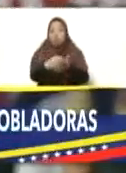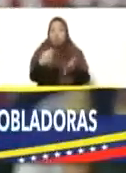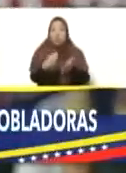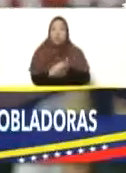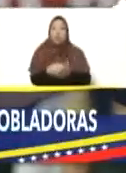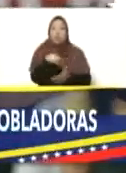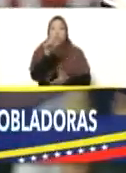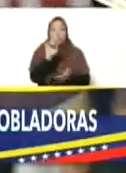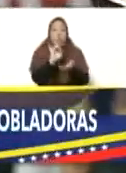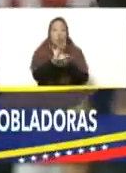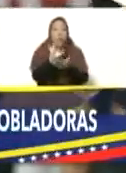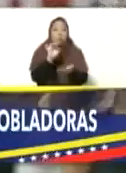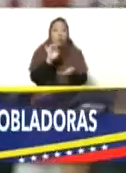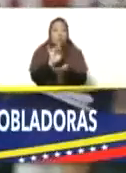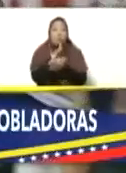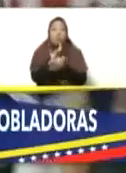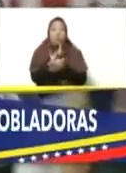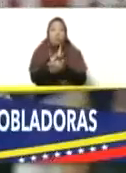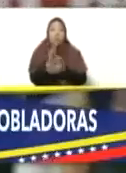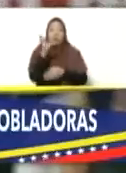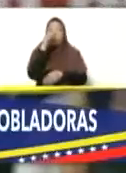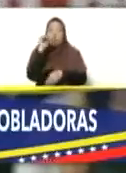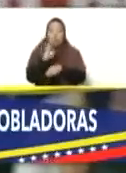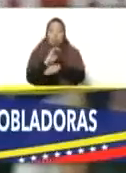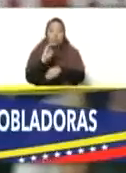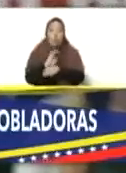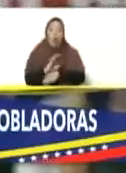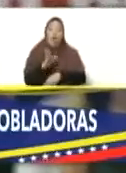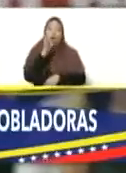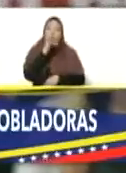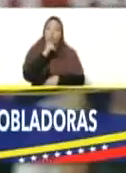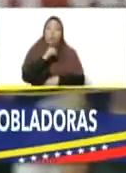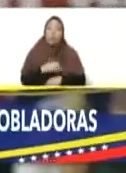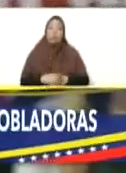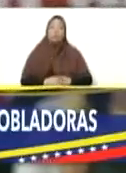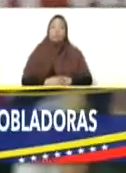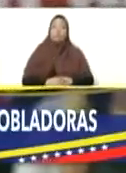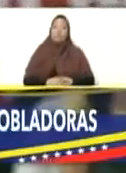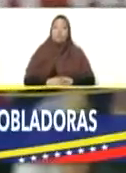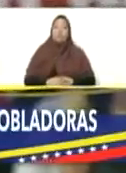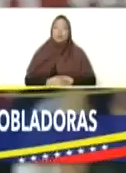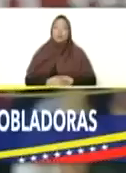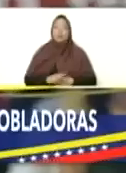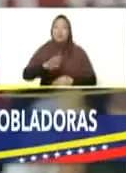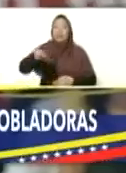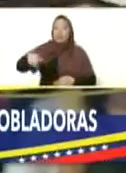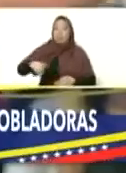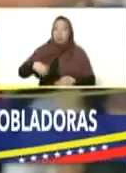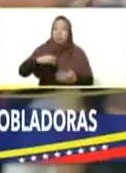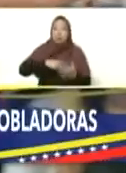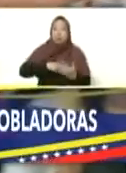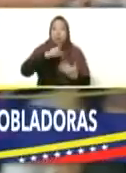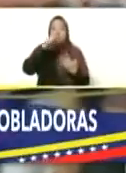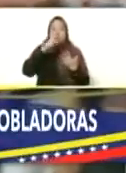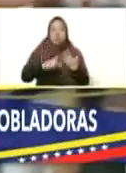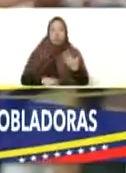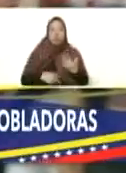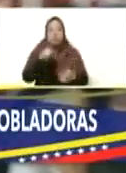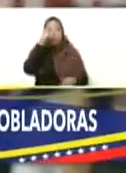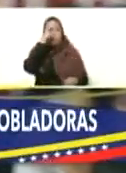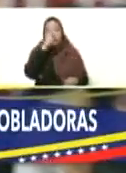que te puede desalojar pues que no hay protección contra los desalojos también nosotros presentamos menos desde el